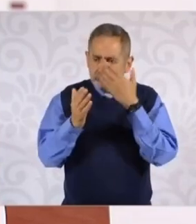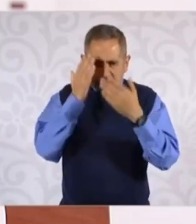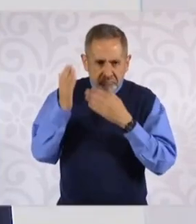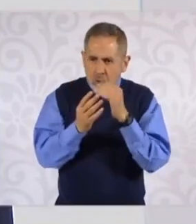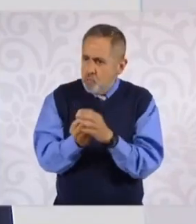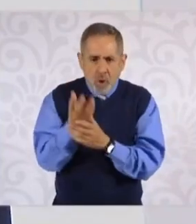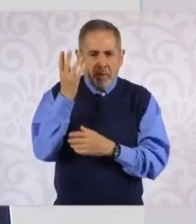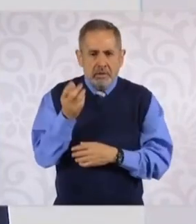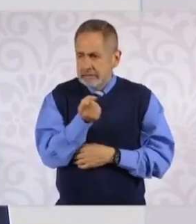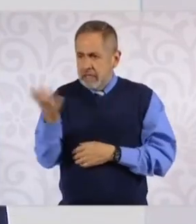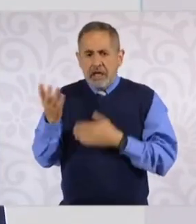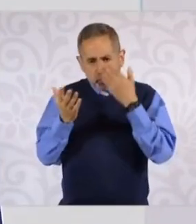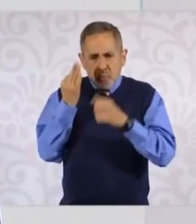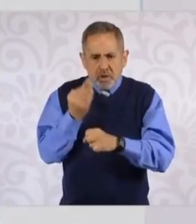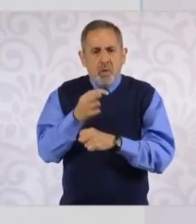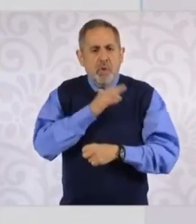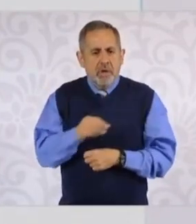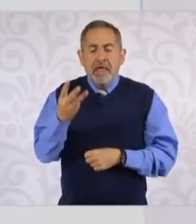nuevos.